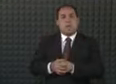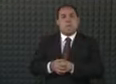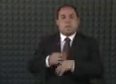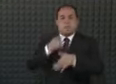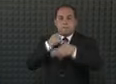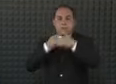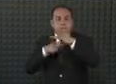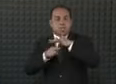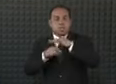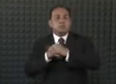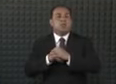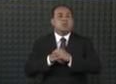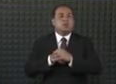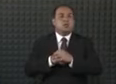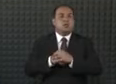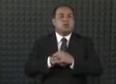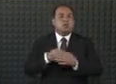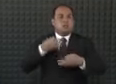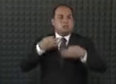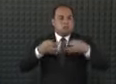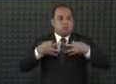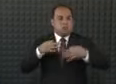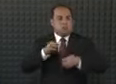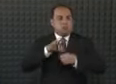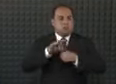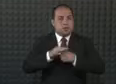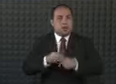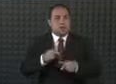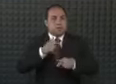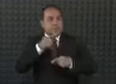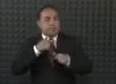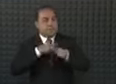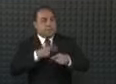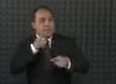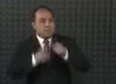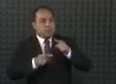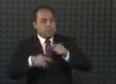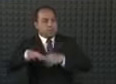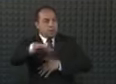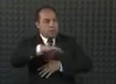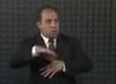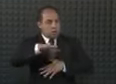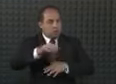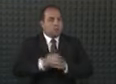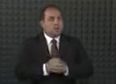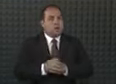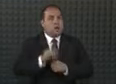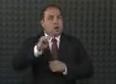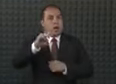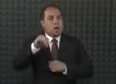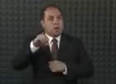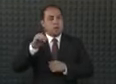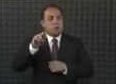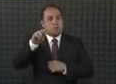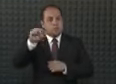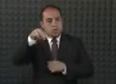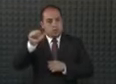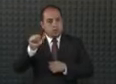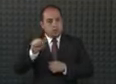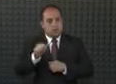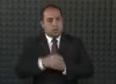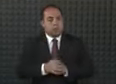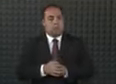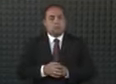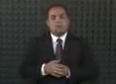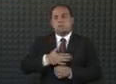¿Siguen todavía, le siguen quitando posiciones, por así llamarlas, a Morena, hasta el final, o sea, están agotando los últimos recursos.